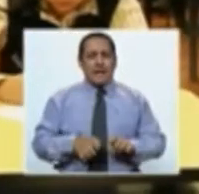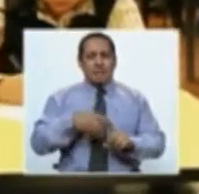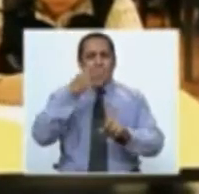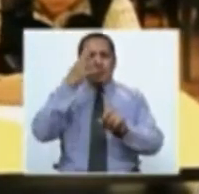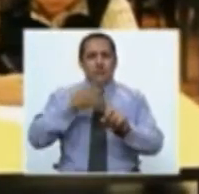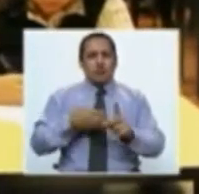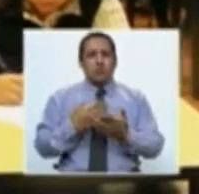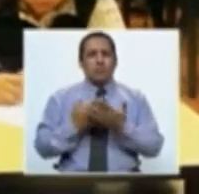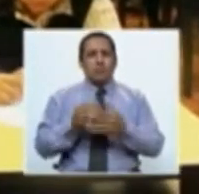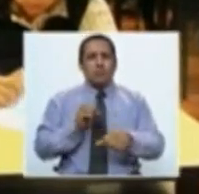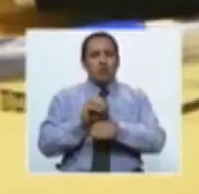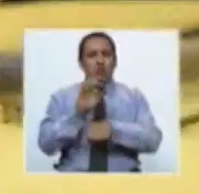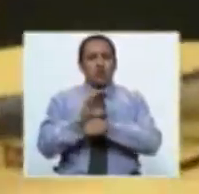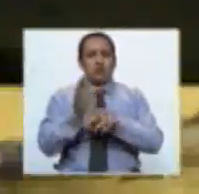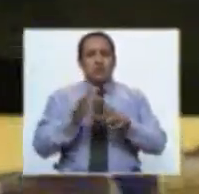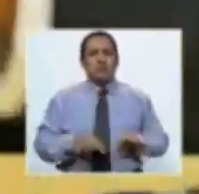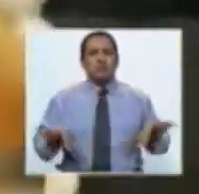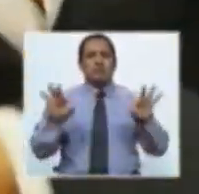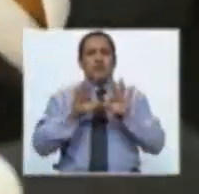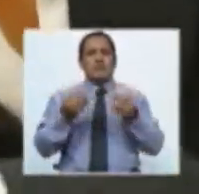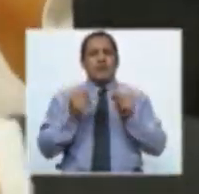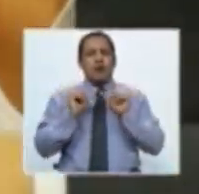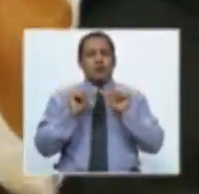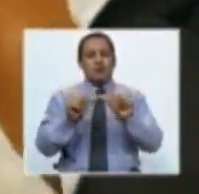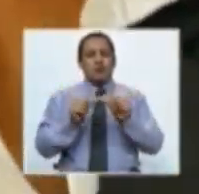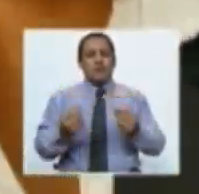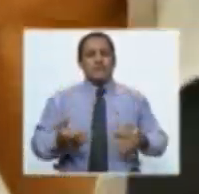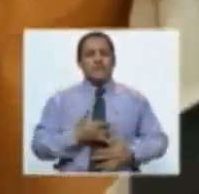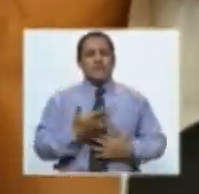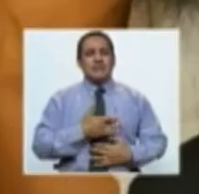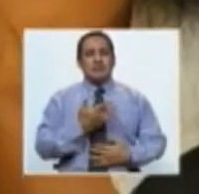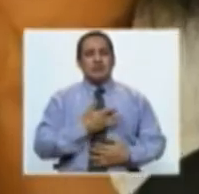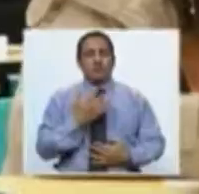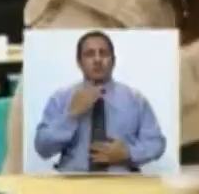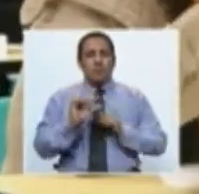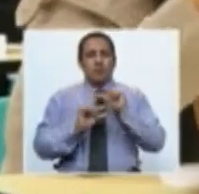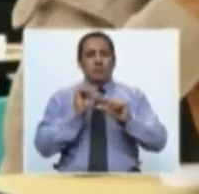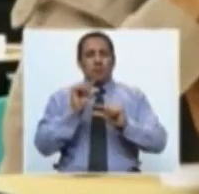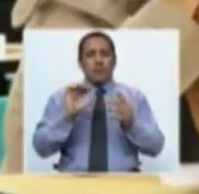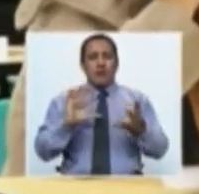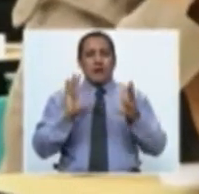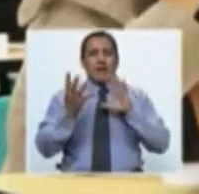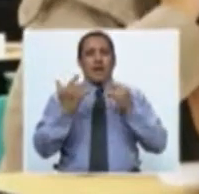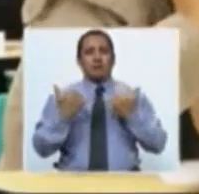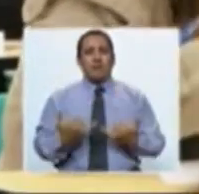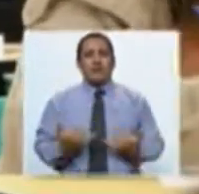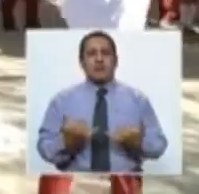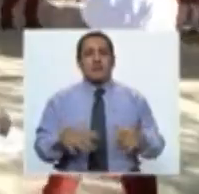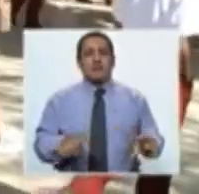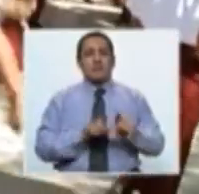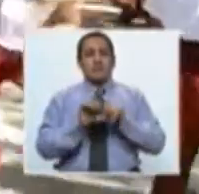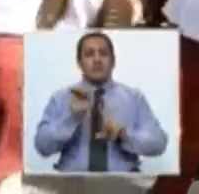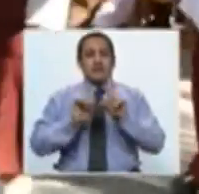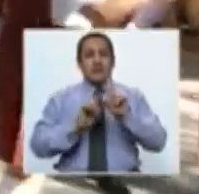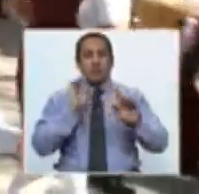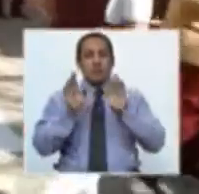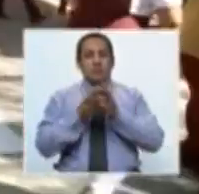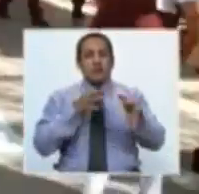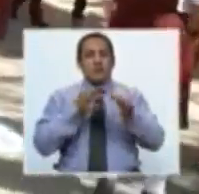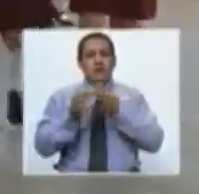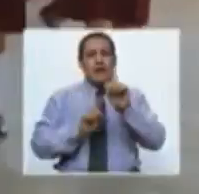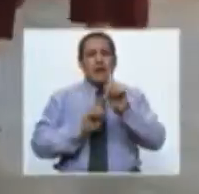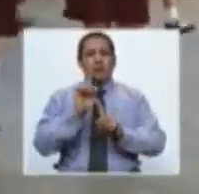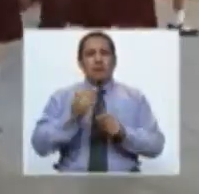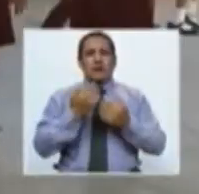evaluación como un incentivo importante para mantenerse motivado y actualizado. Pues si algo